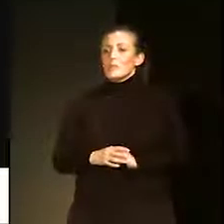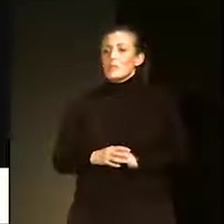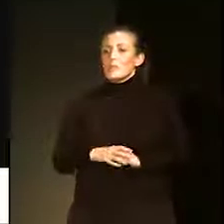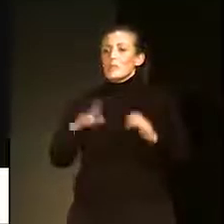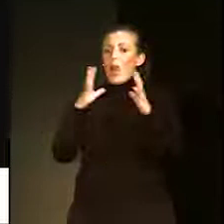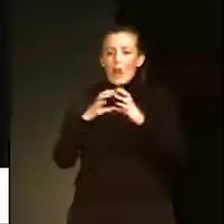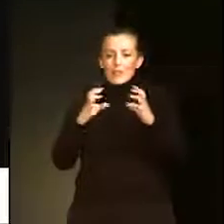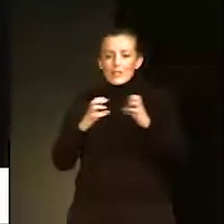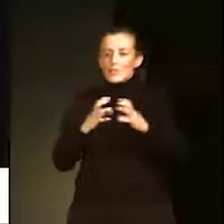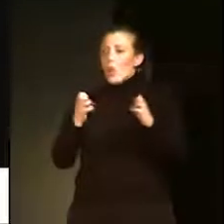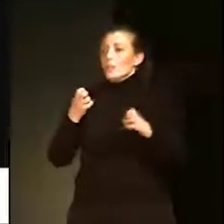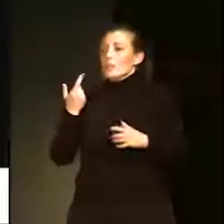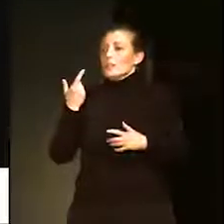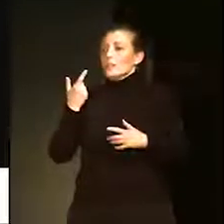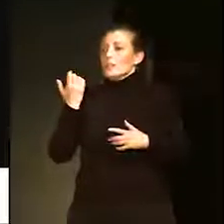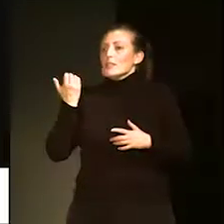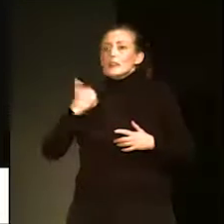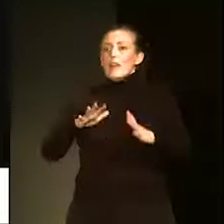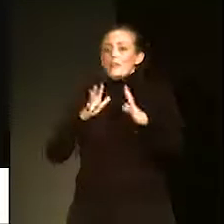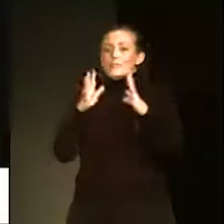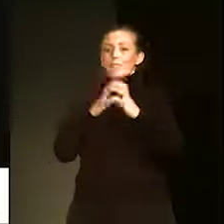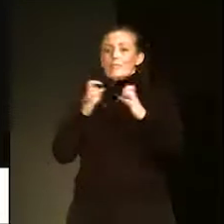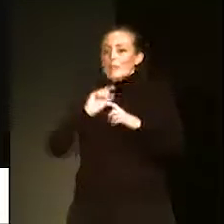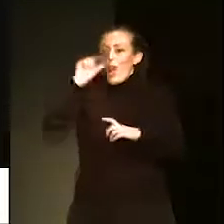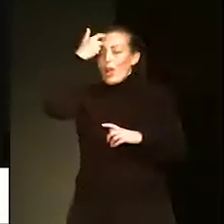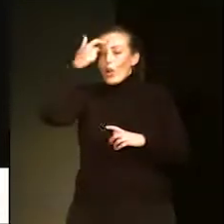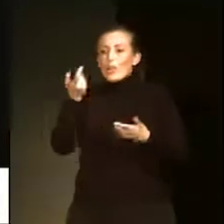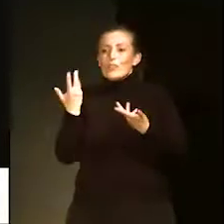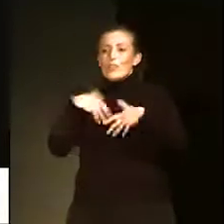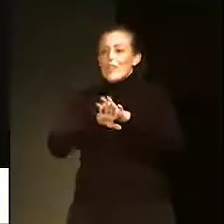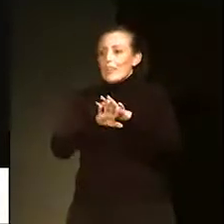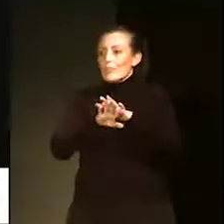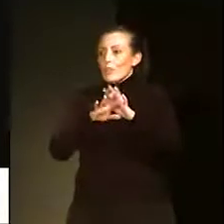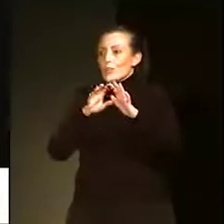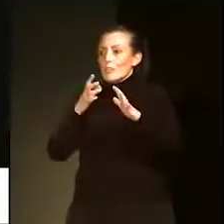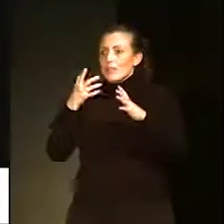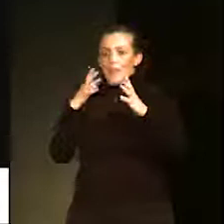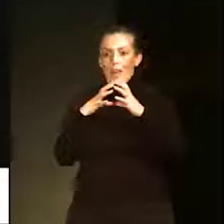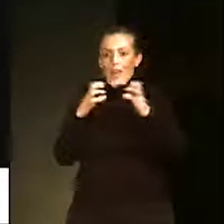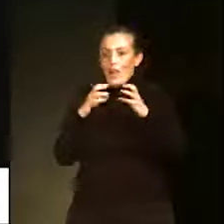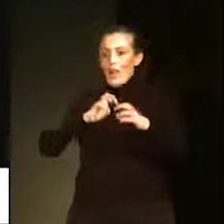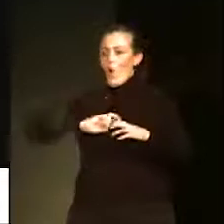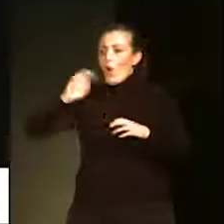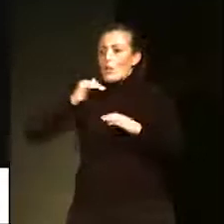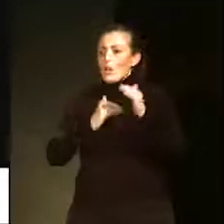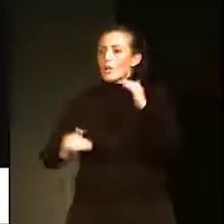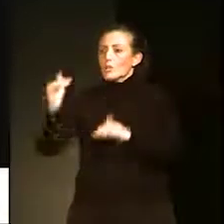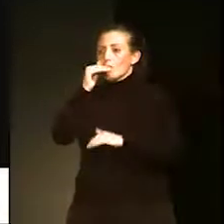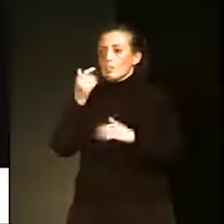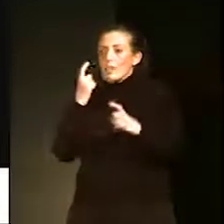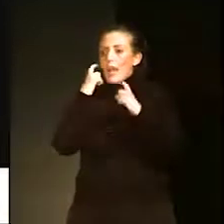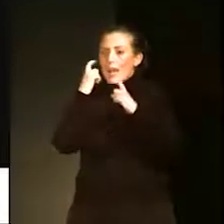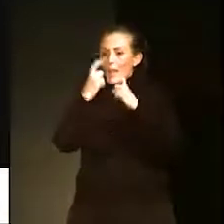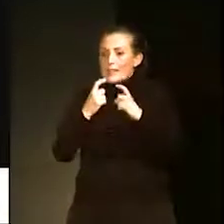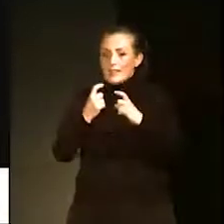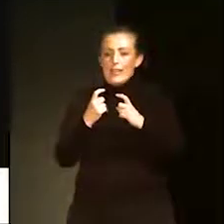Con ambición y sobrepasando muchas veces el concepto de integración al que aspira a otro nivel mucho más en consonancia